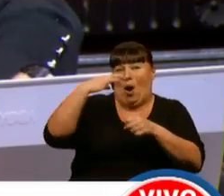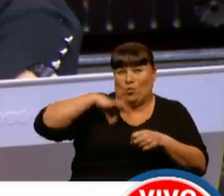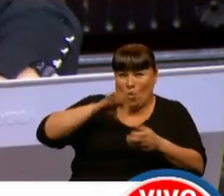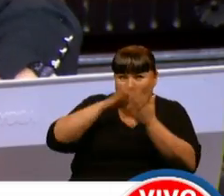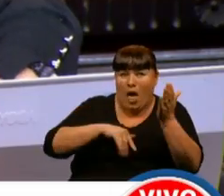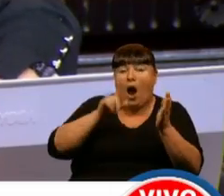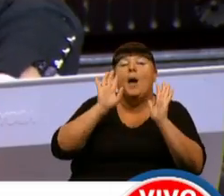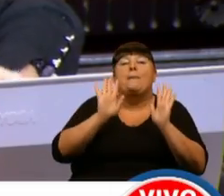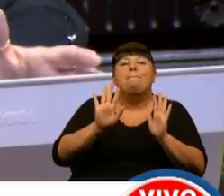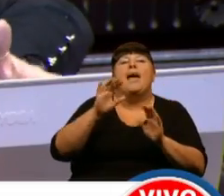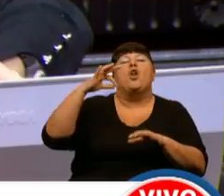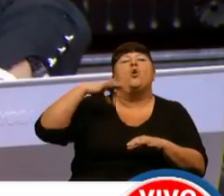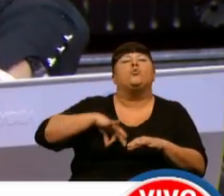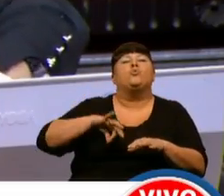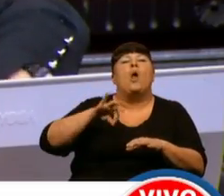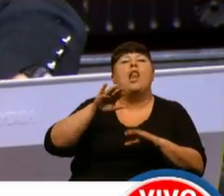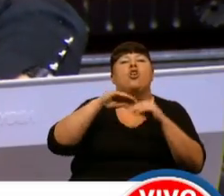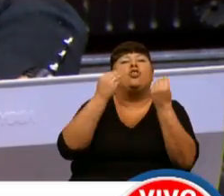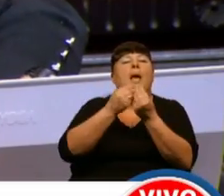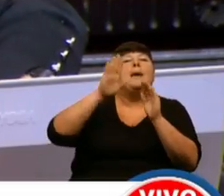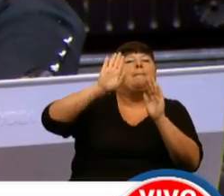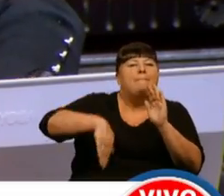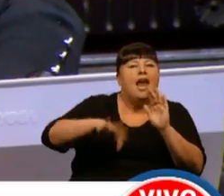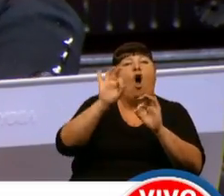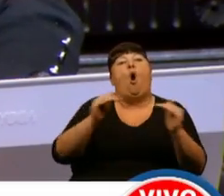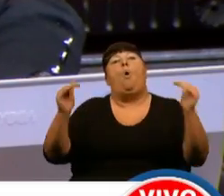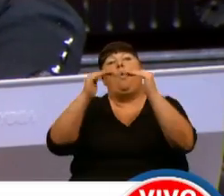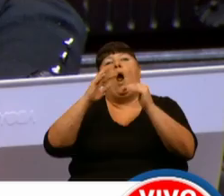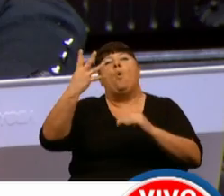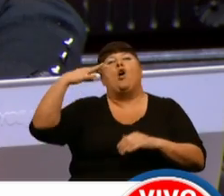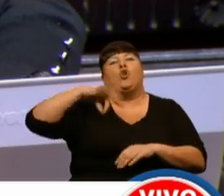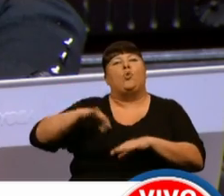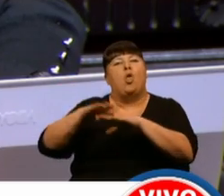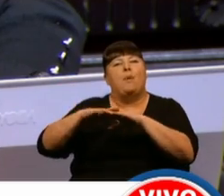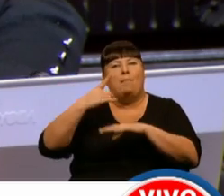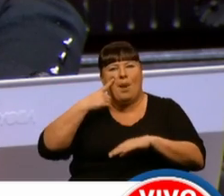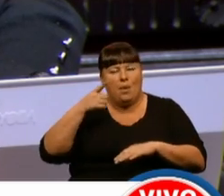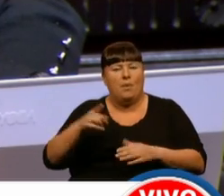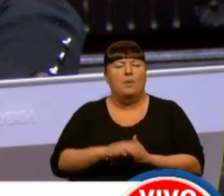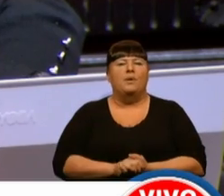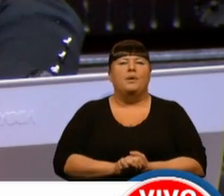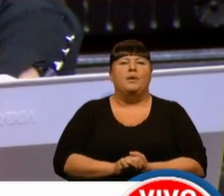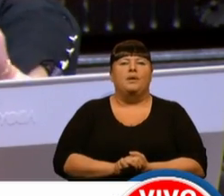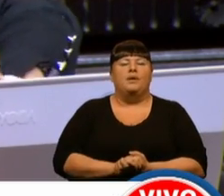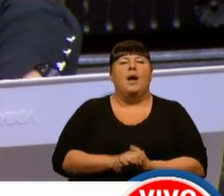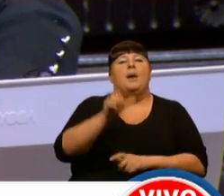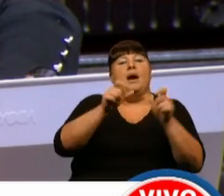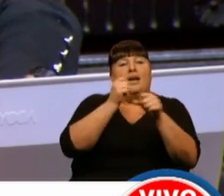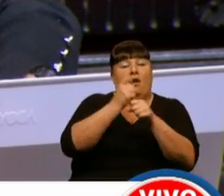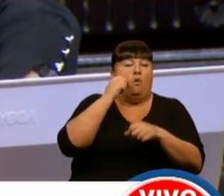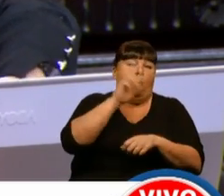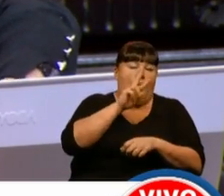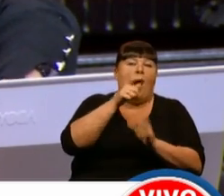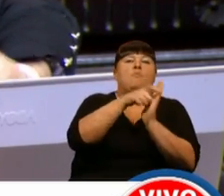que perciben una remuneración bruta en menor o igual a cuatro salarios mínimos vital y móvil trabajadores y